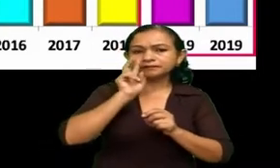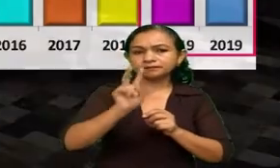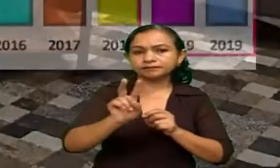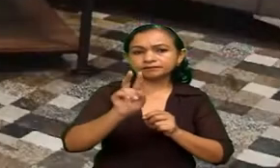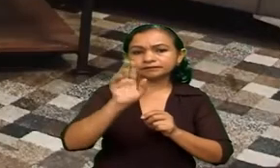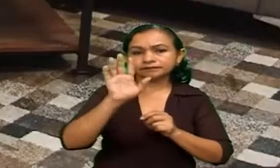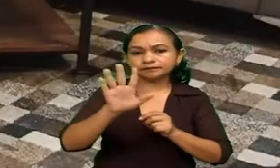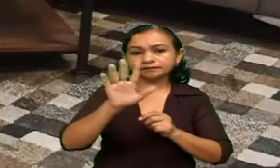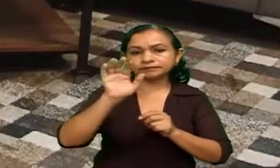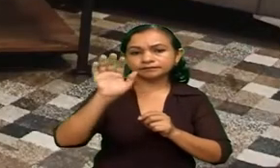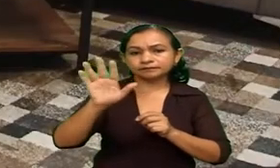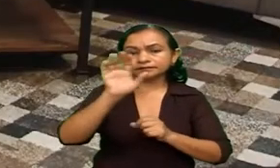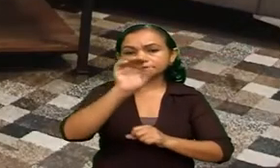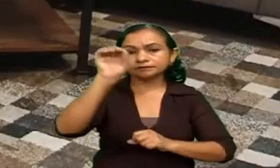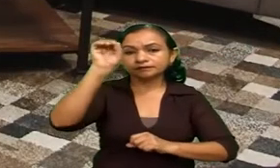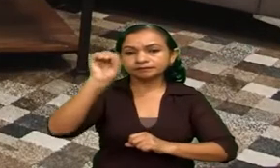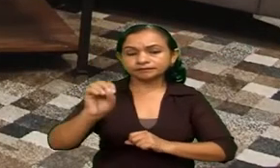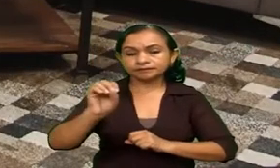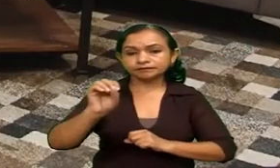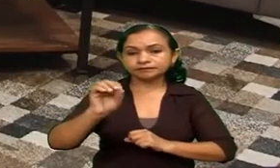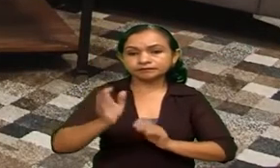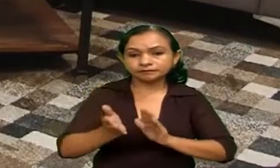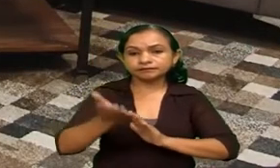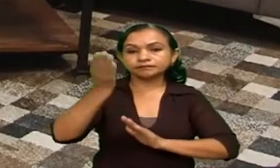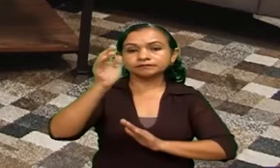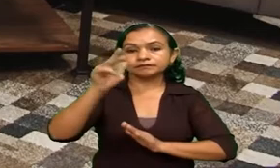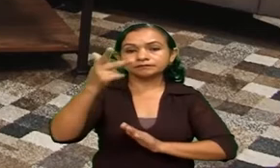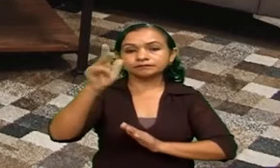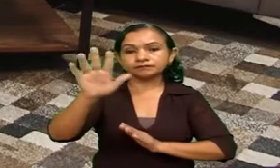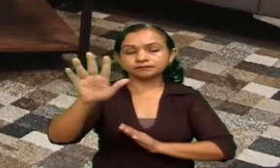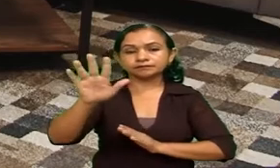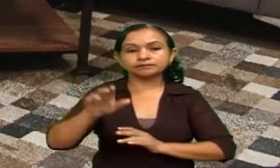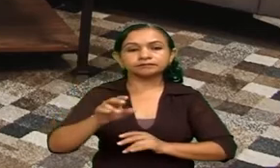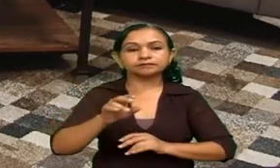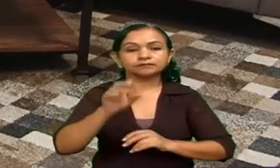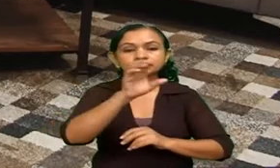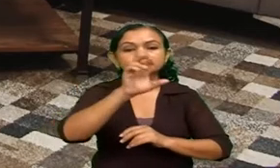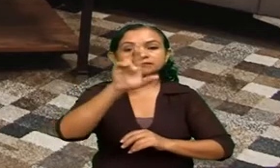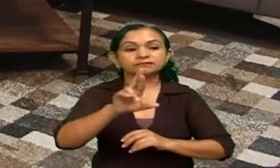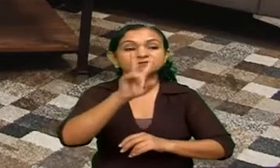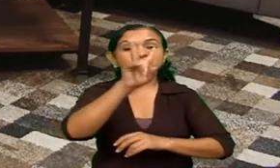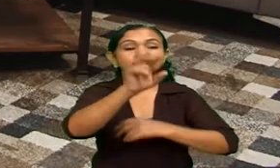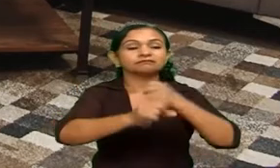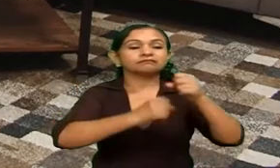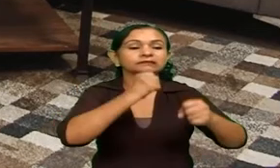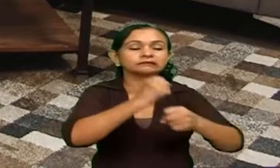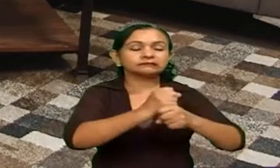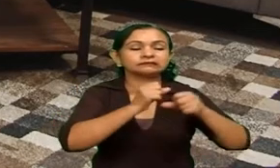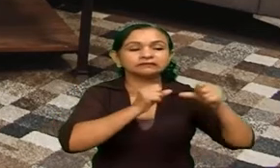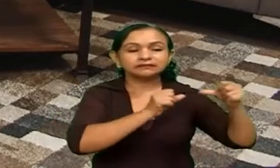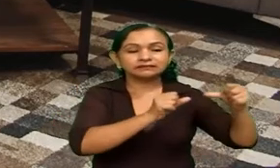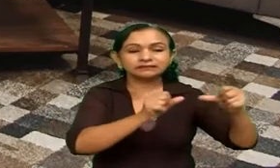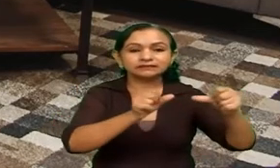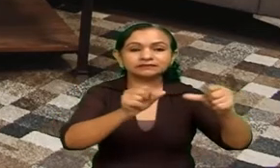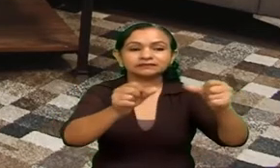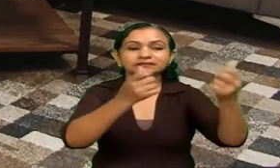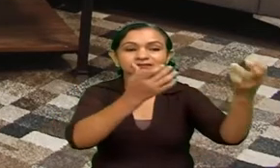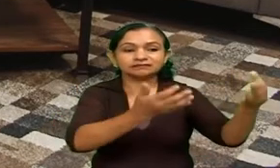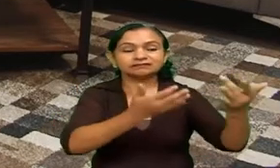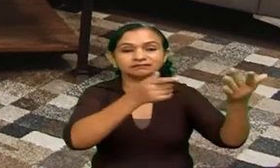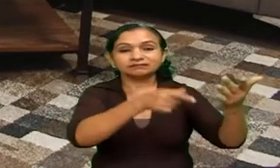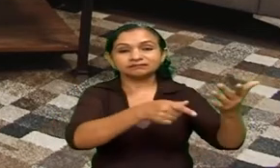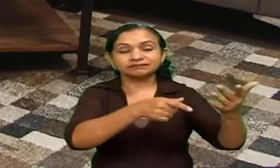del 55% al 85%, Costa Rica se dilató 20 años. Claro. Y cuando hablamos con nuestros hermanos